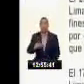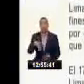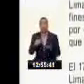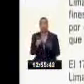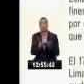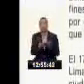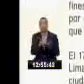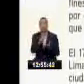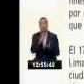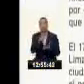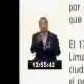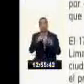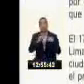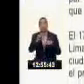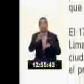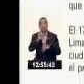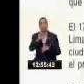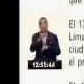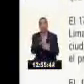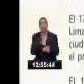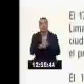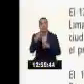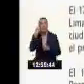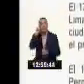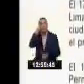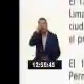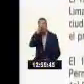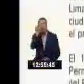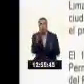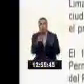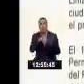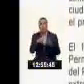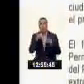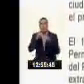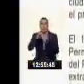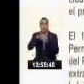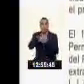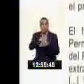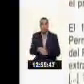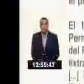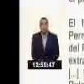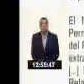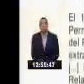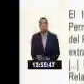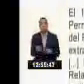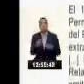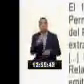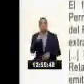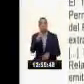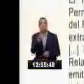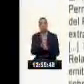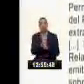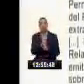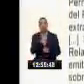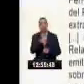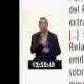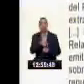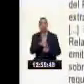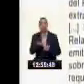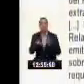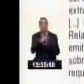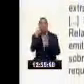solicitud formal de extradición a Perú para que sea juzgado por el presunto delito de tráfico de influencias y justificando que se cumplieron con los tiempos y